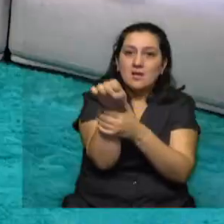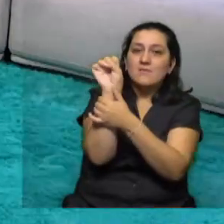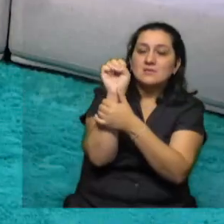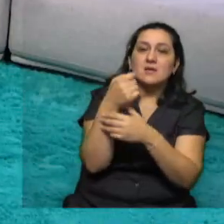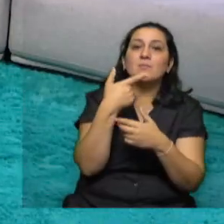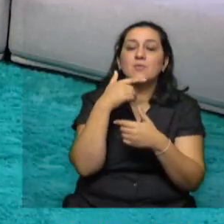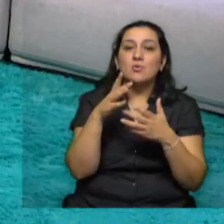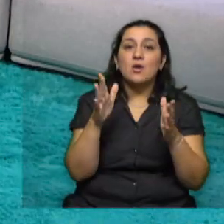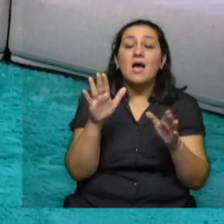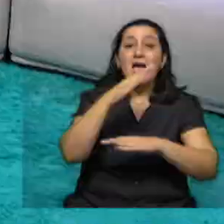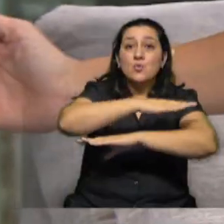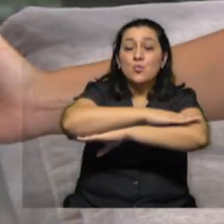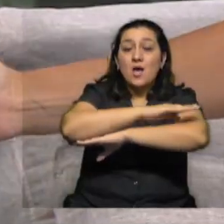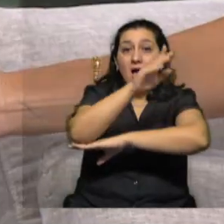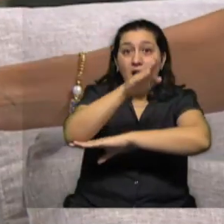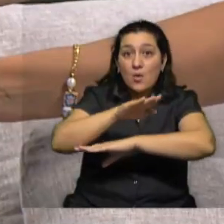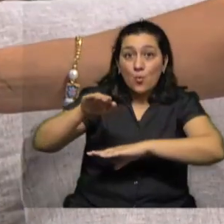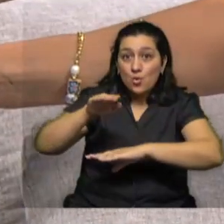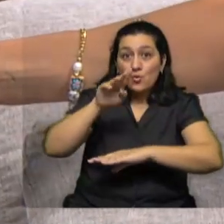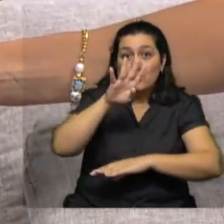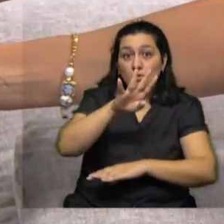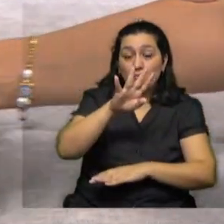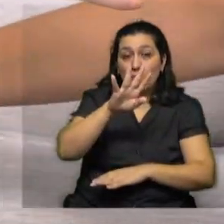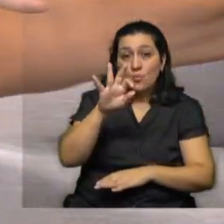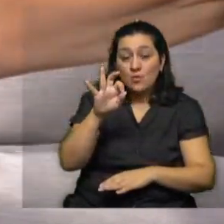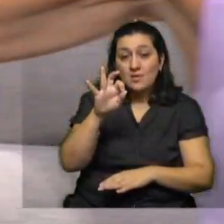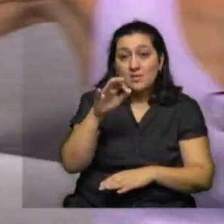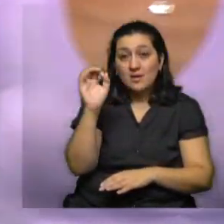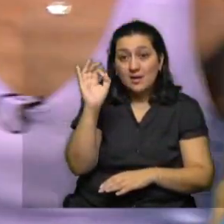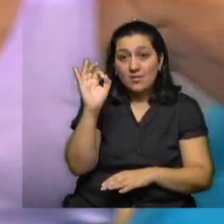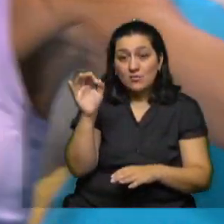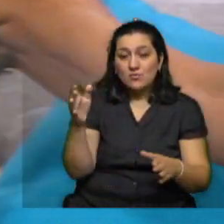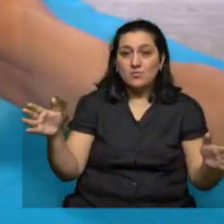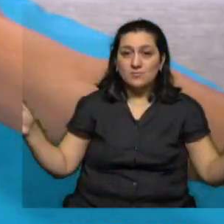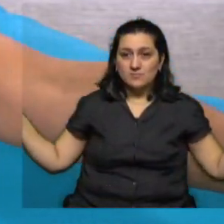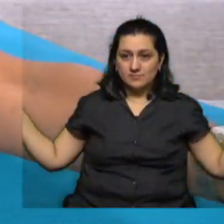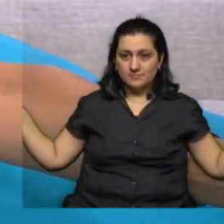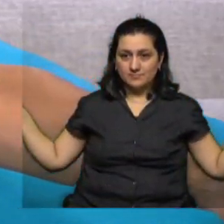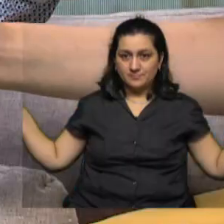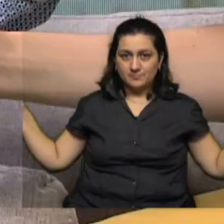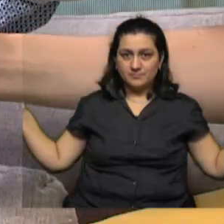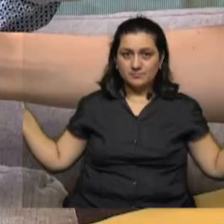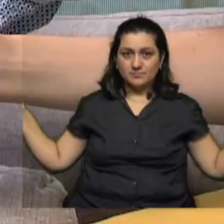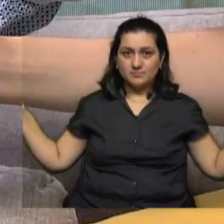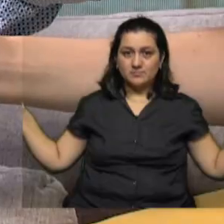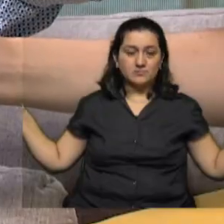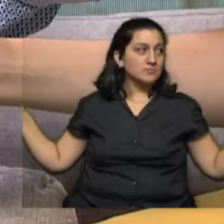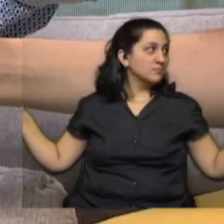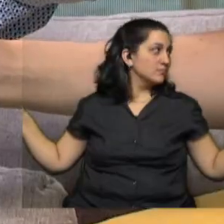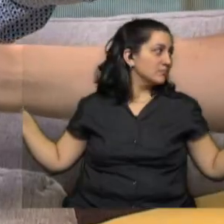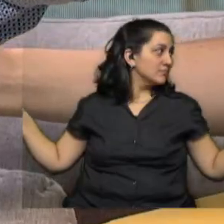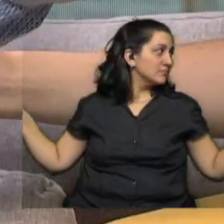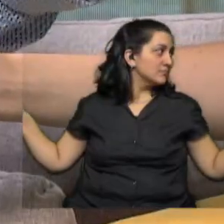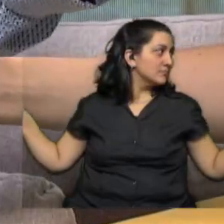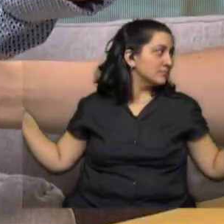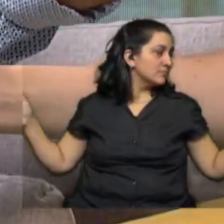fueran a abrazar a un amigo. Allí. Este es el ángulo que nosotros podemos ver, visualizar cómodamente. ¿Tá? Si giramos hacia la izquierda por